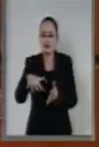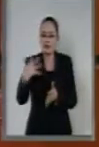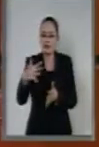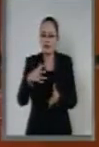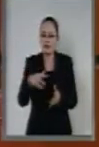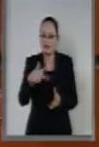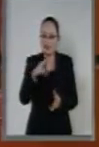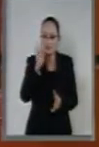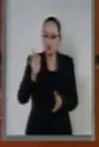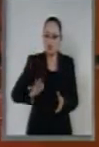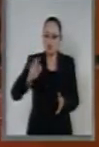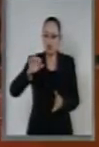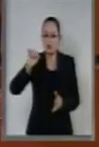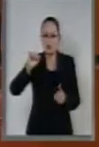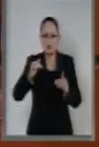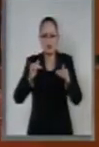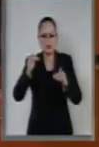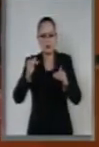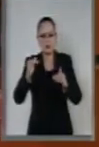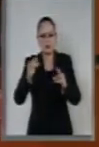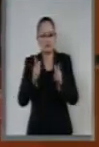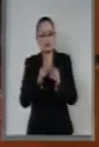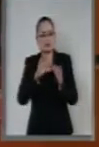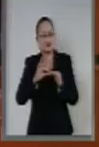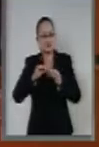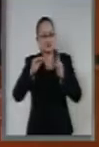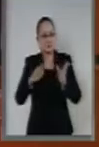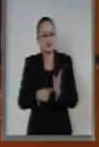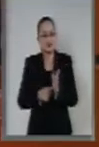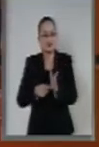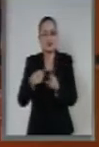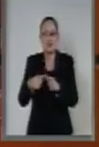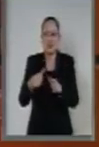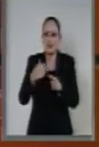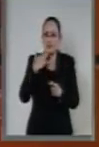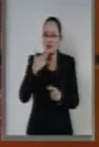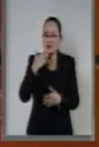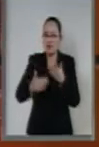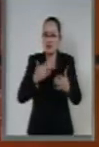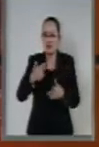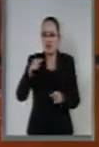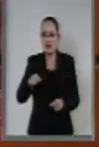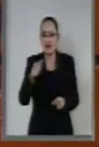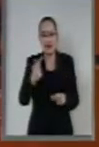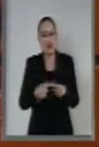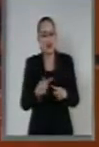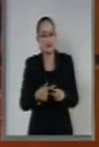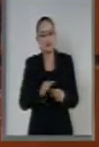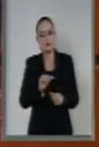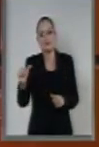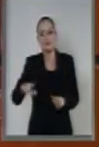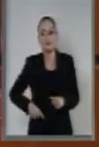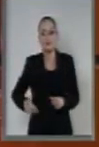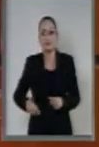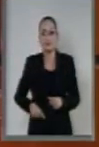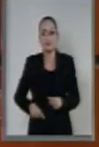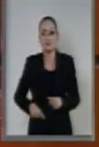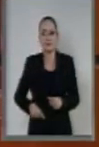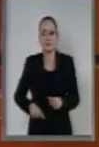en conclusión al único que le va bien en este país es el gobierno hay un